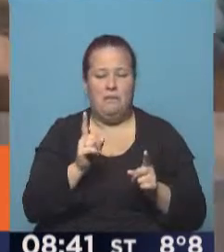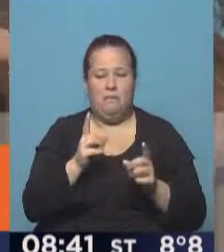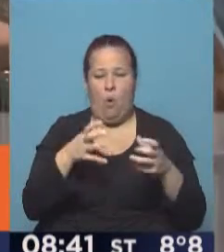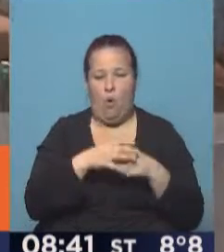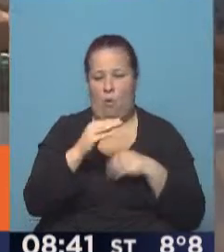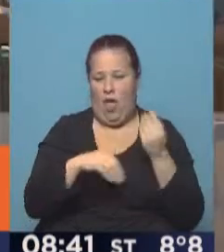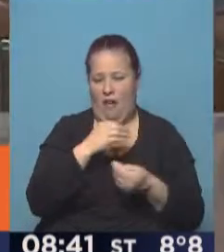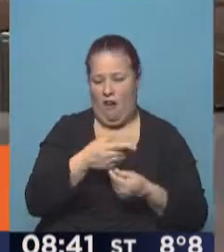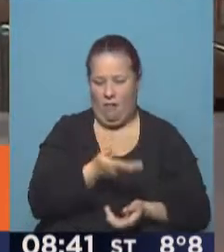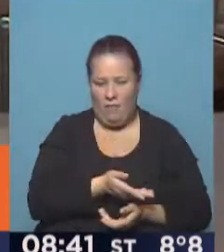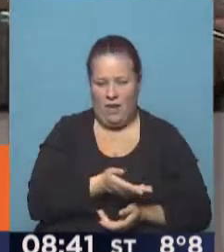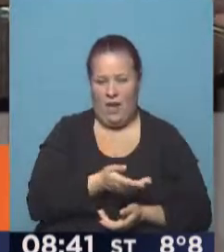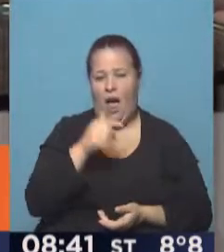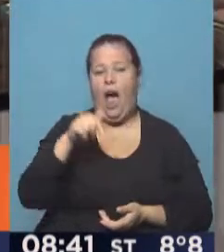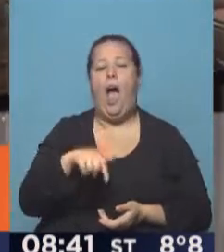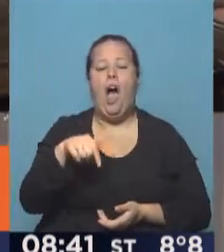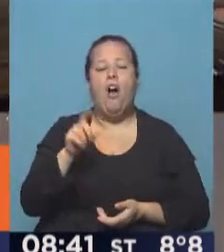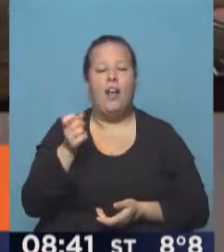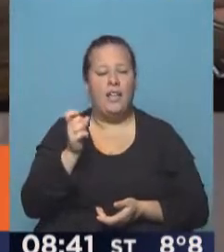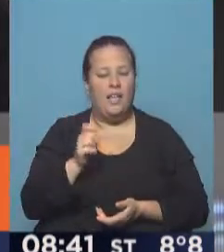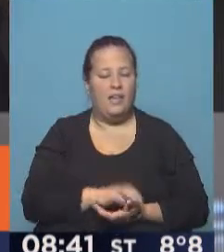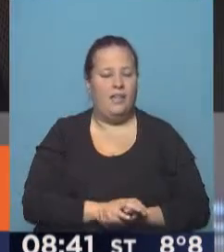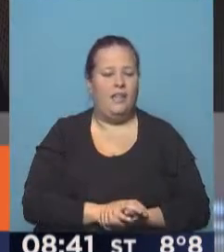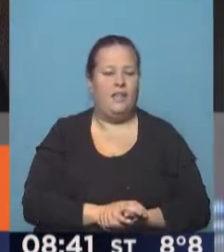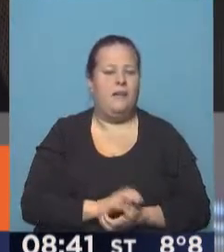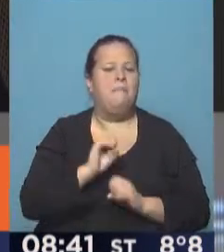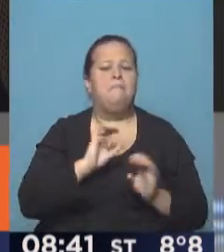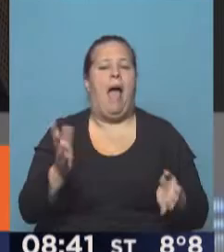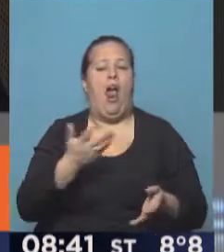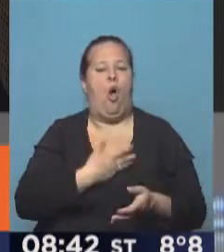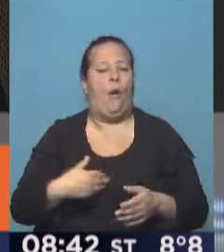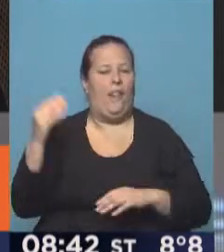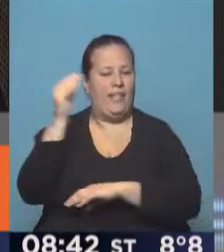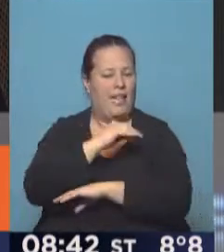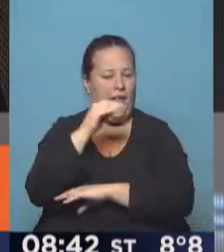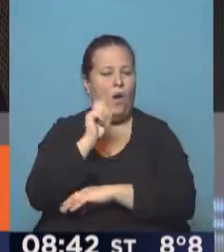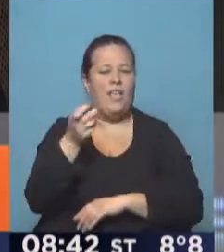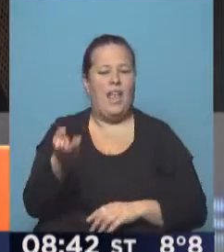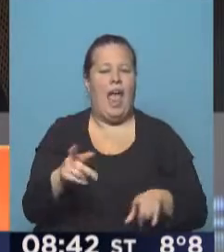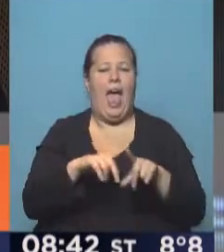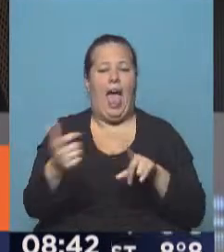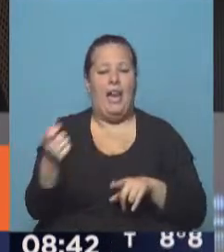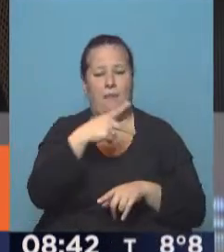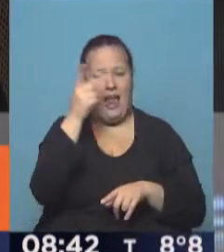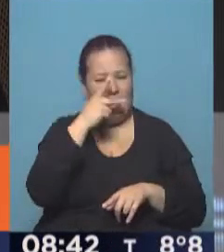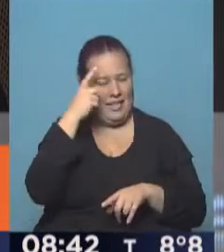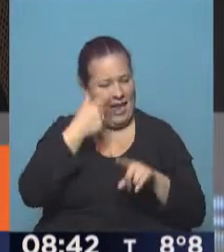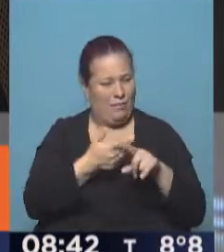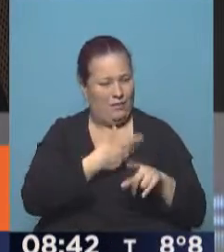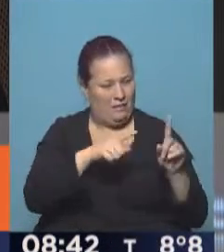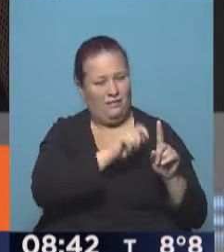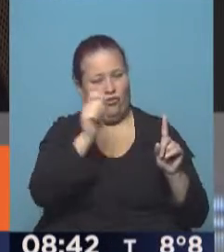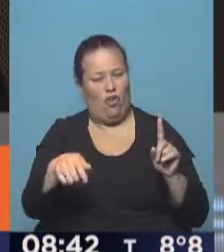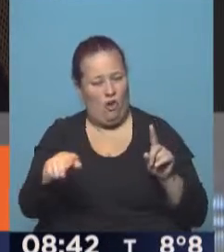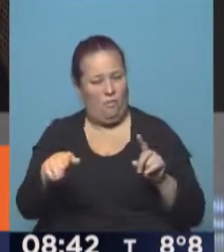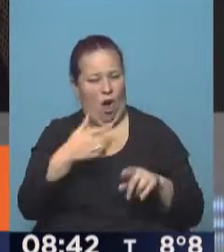el mismo grupo familiar, ¿no? Hoy tenemos mal gobernando Santa Cruz a la hermana del expresidente Kirchner.